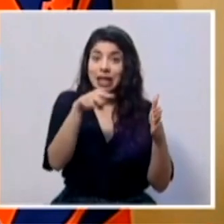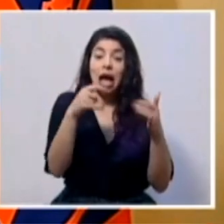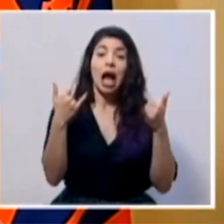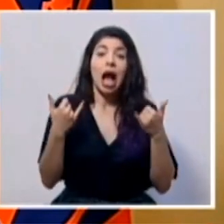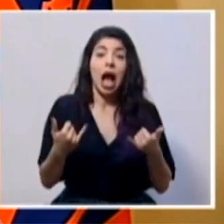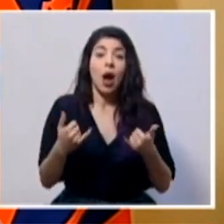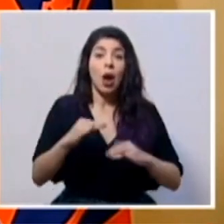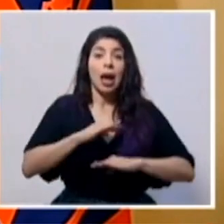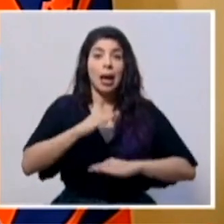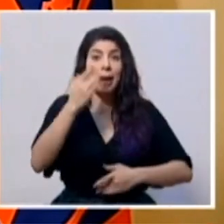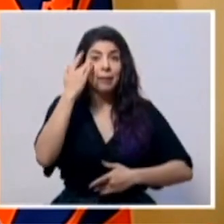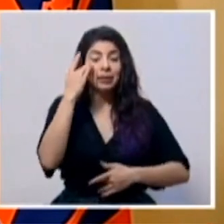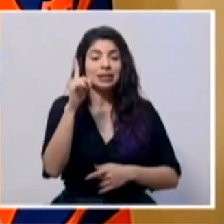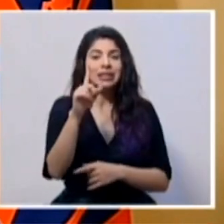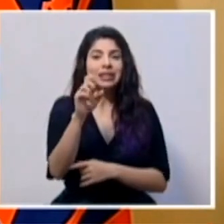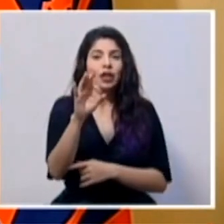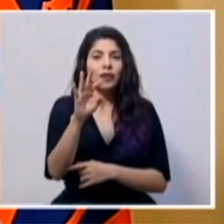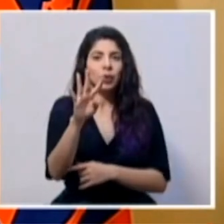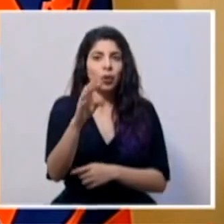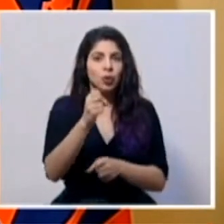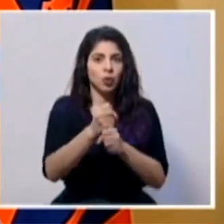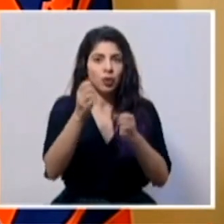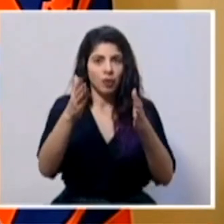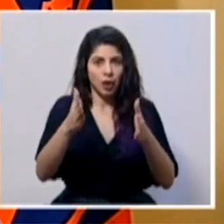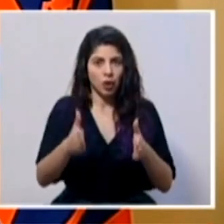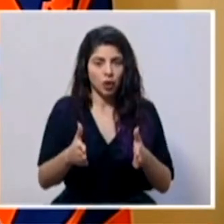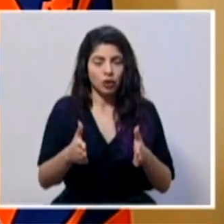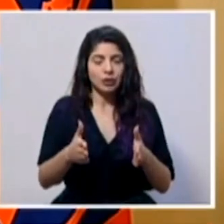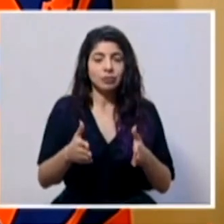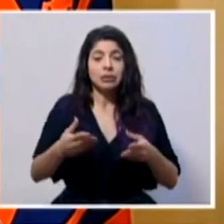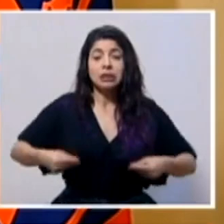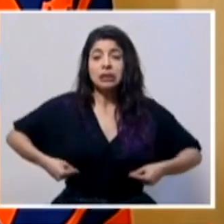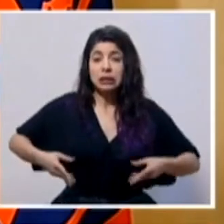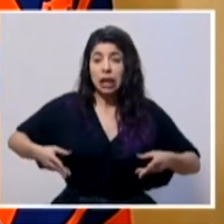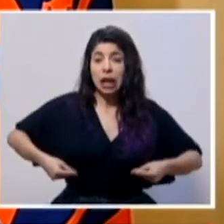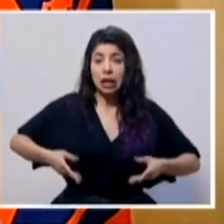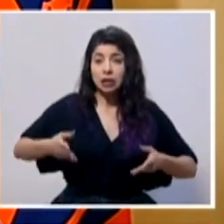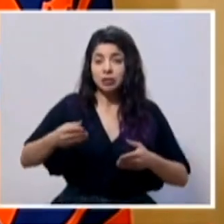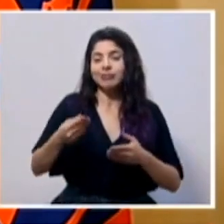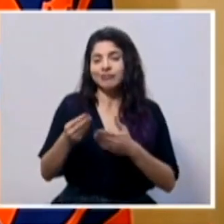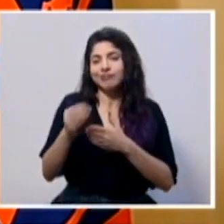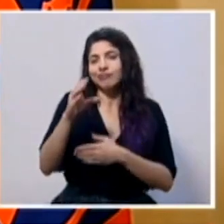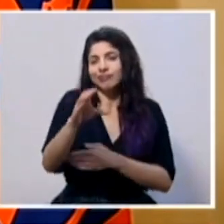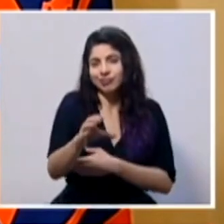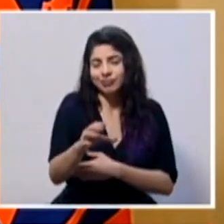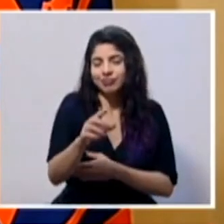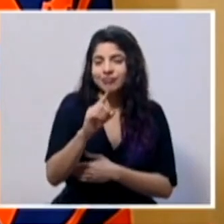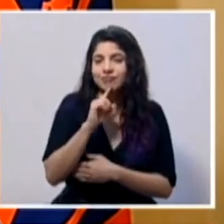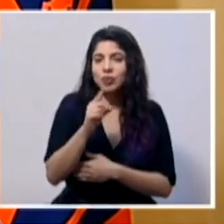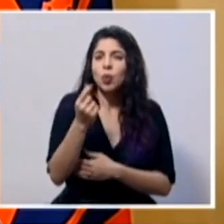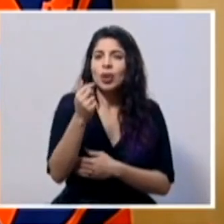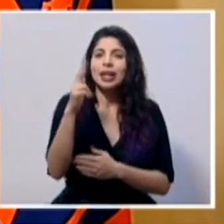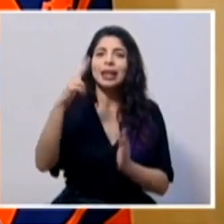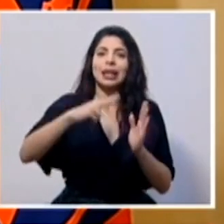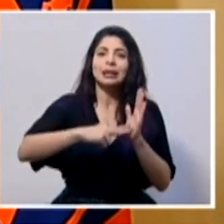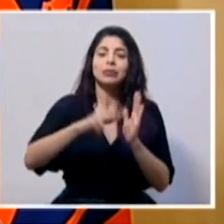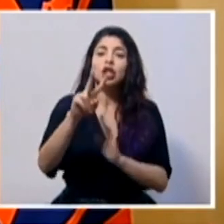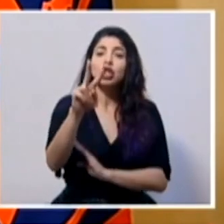están incapacitados 194 funcionarios. Se han invertido en realidad